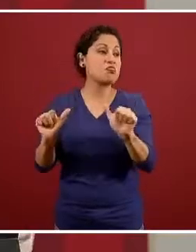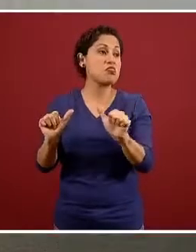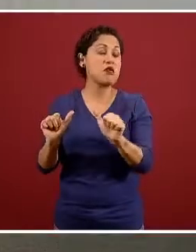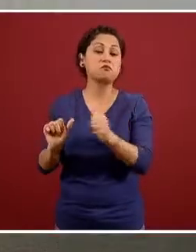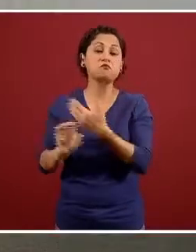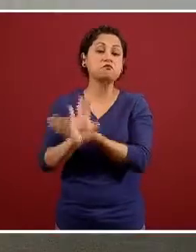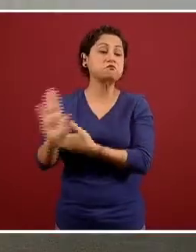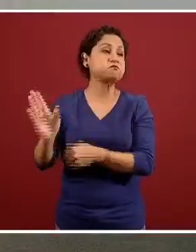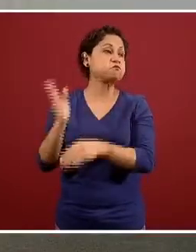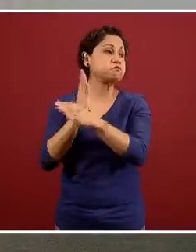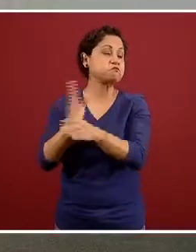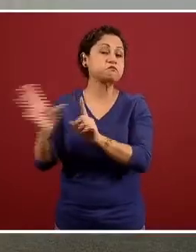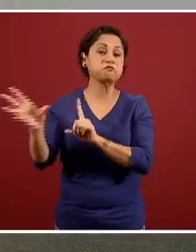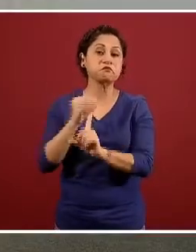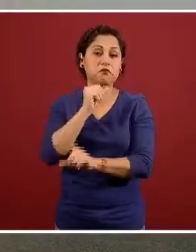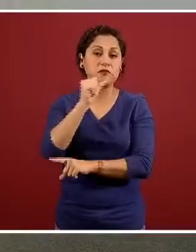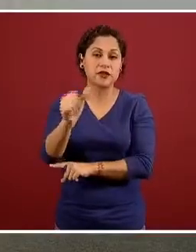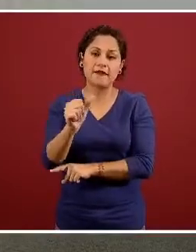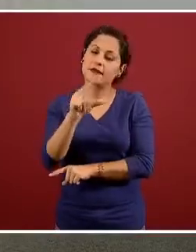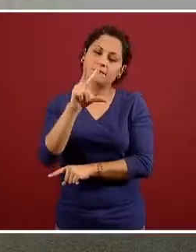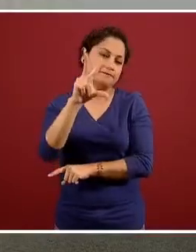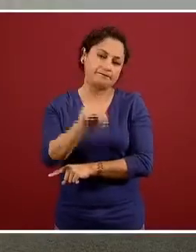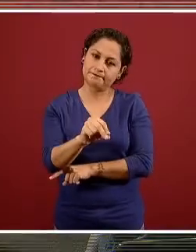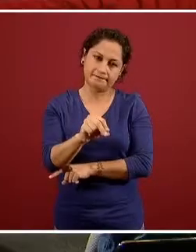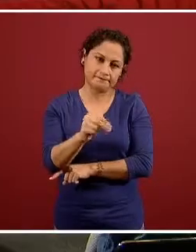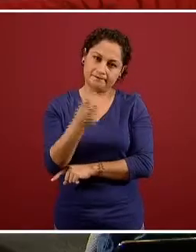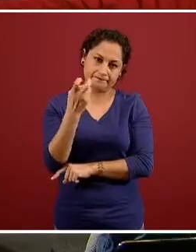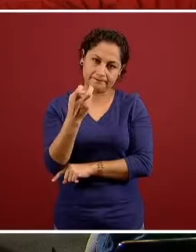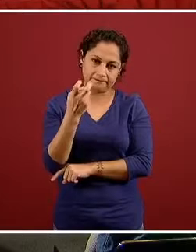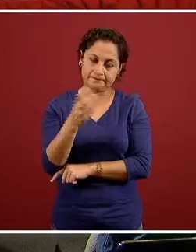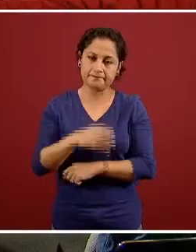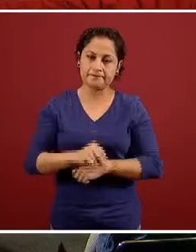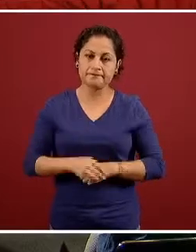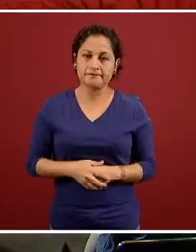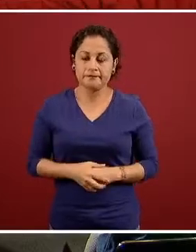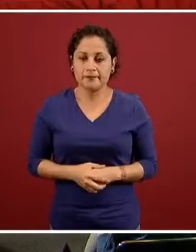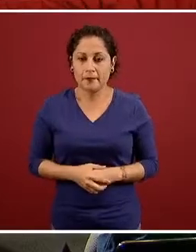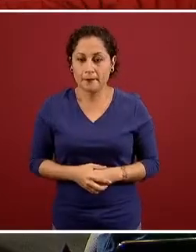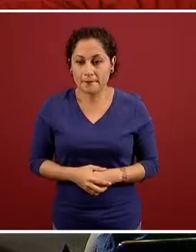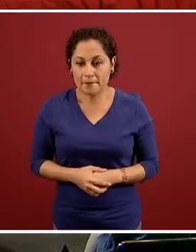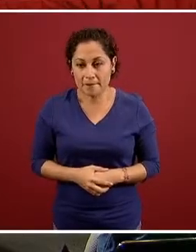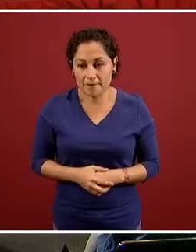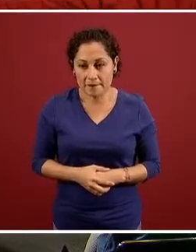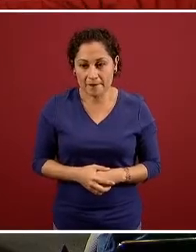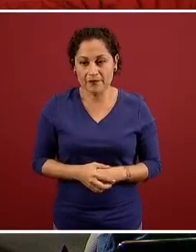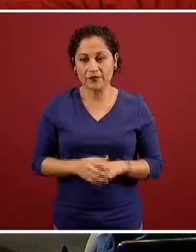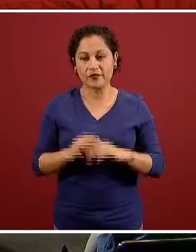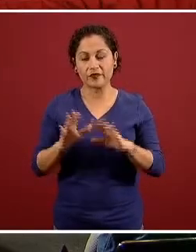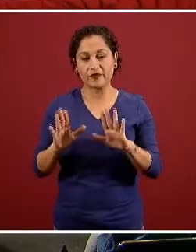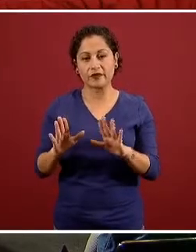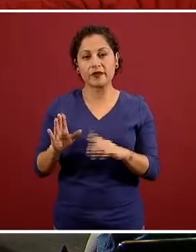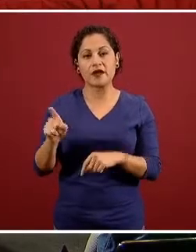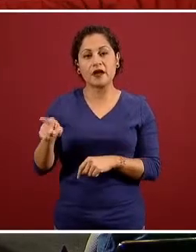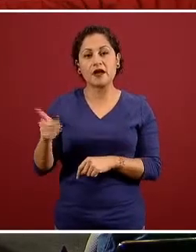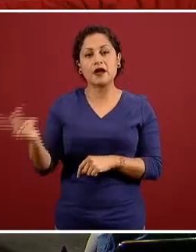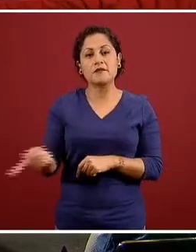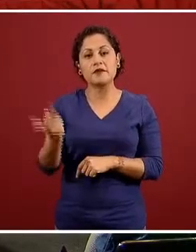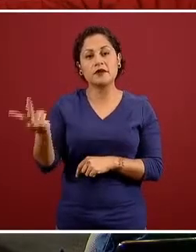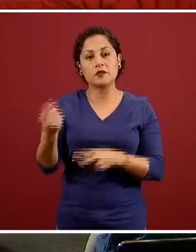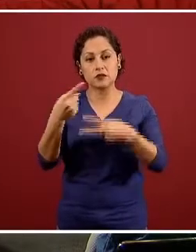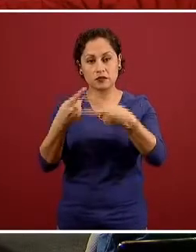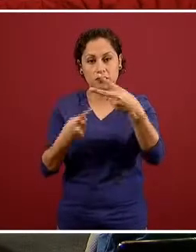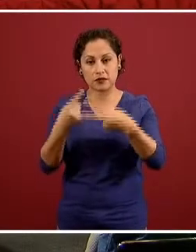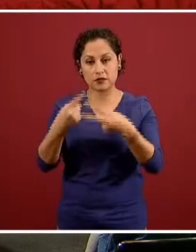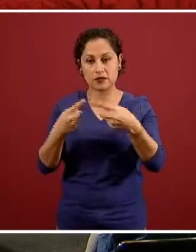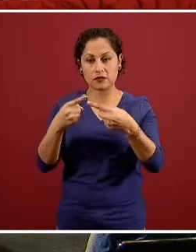es el caso. Gracias. Sí, por favor, doctor Registrar. Sobre las dos preguntas, sobre los cubrebocas,